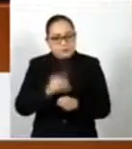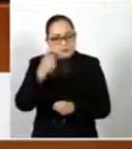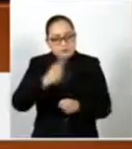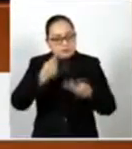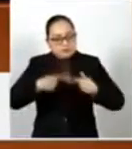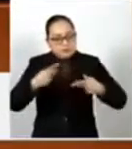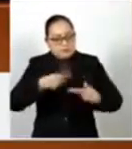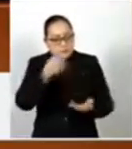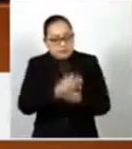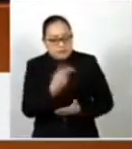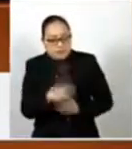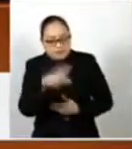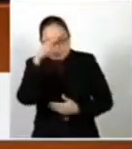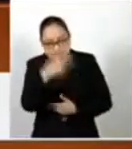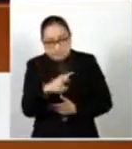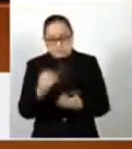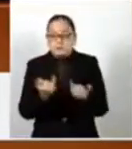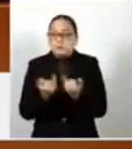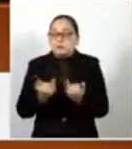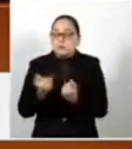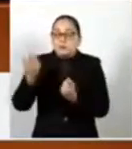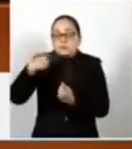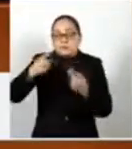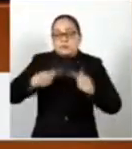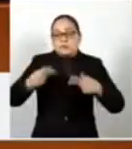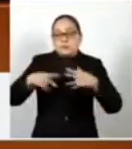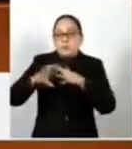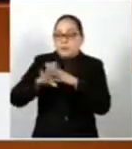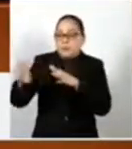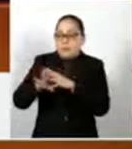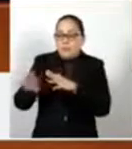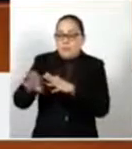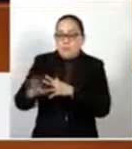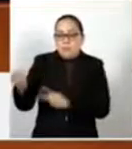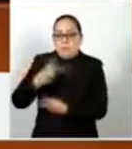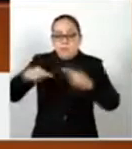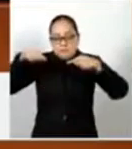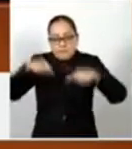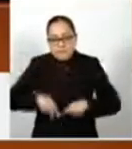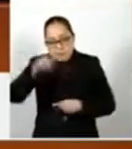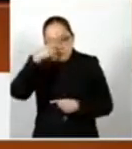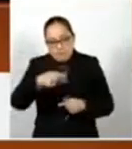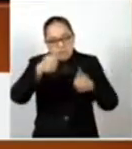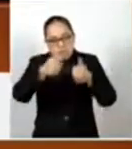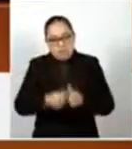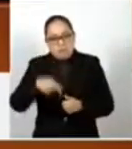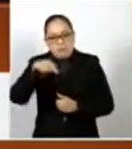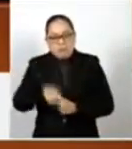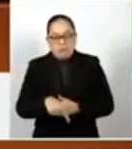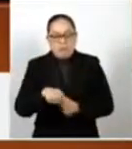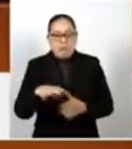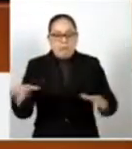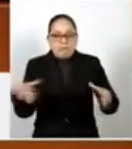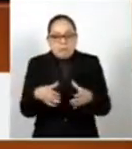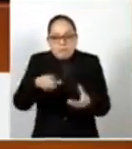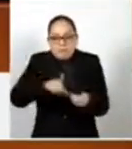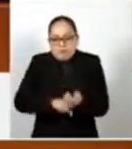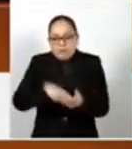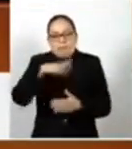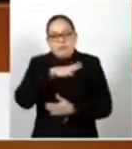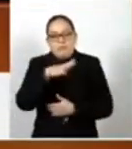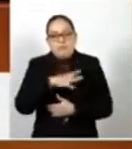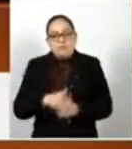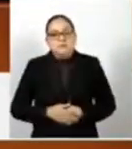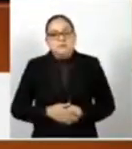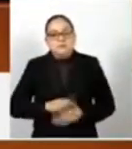solo de sus nacionales, sino también de los no nacionales que se encuentran bajo su jurisdicción. Todo